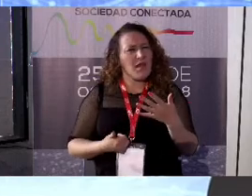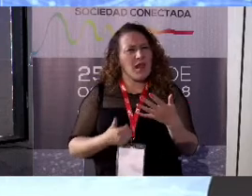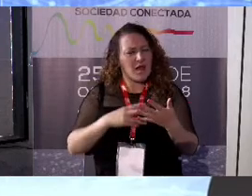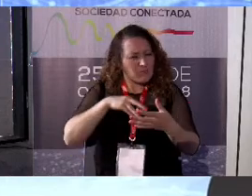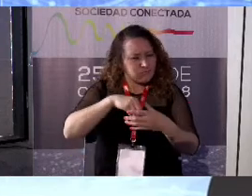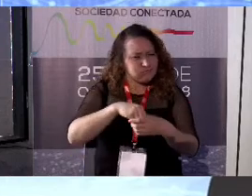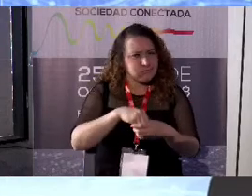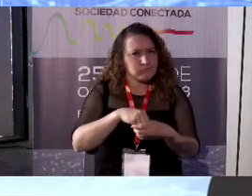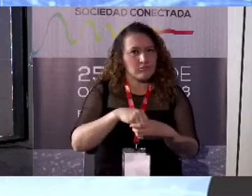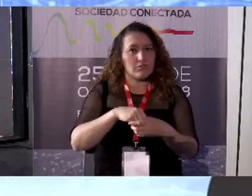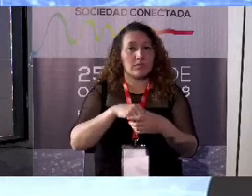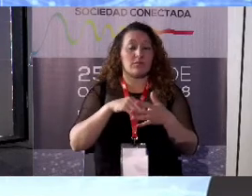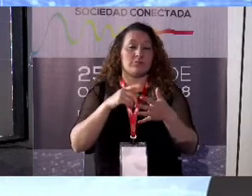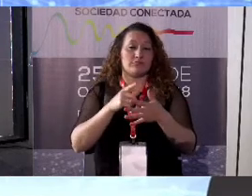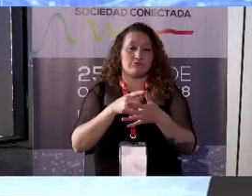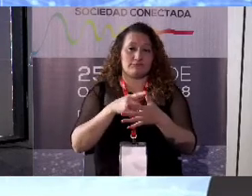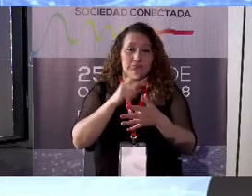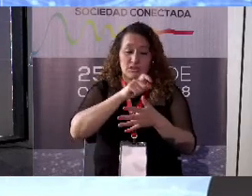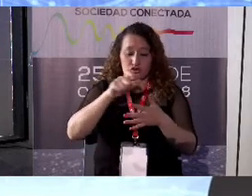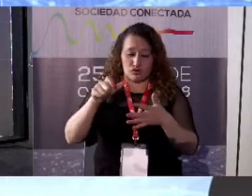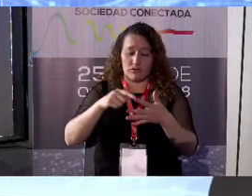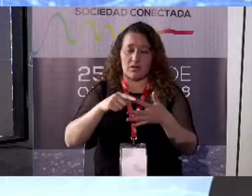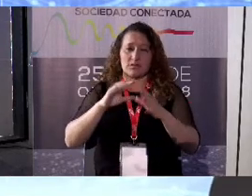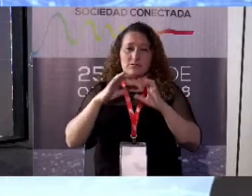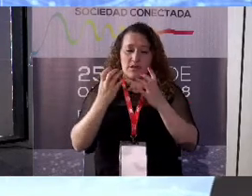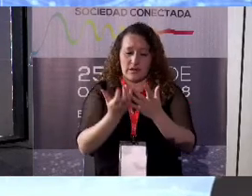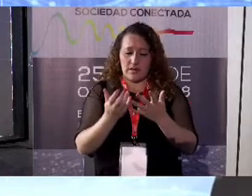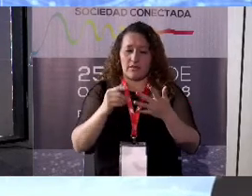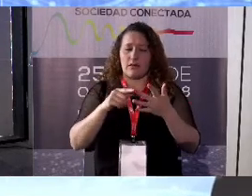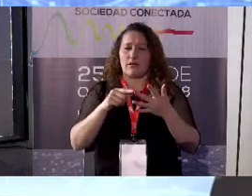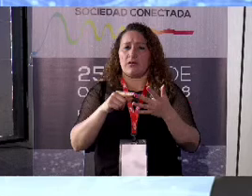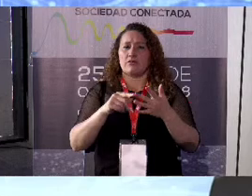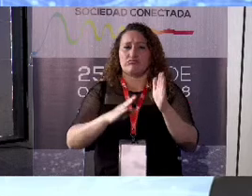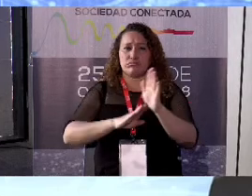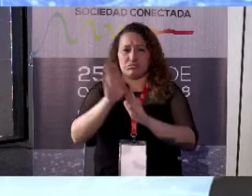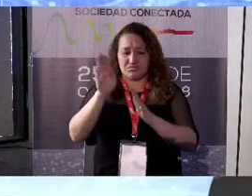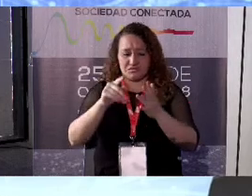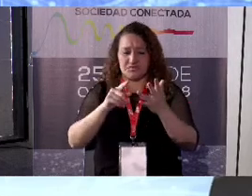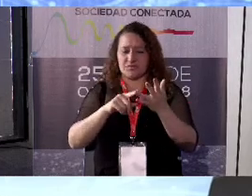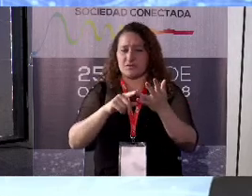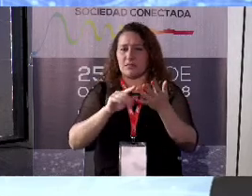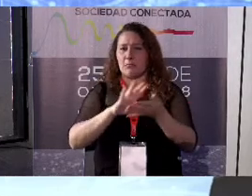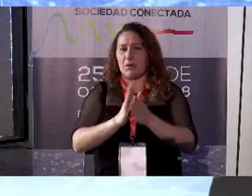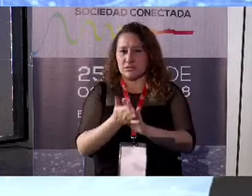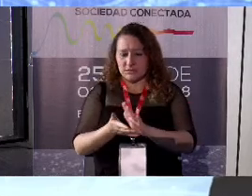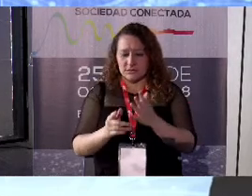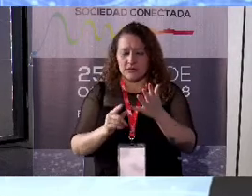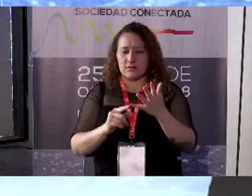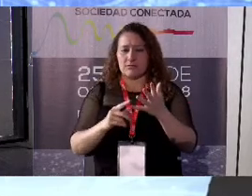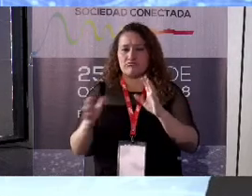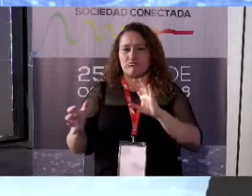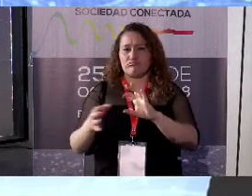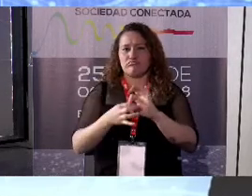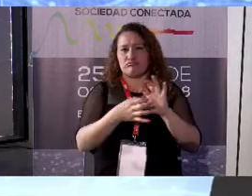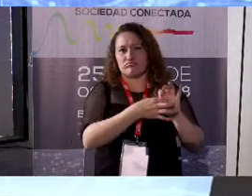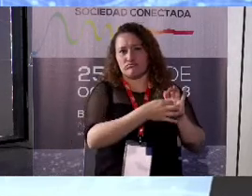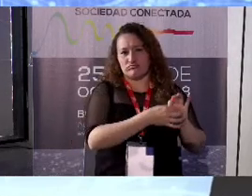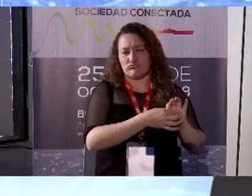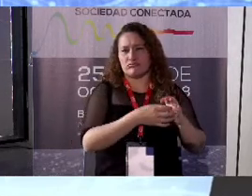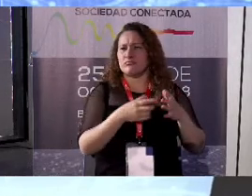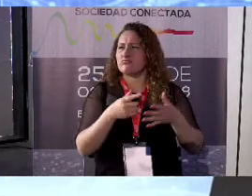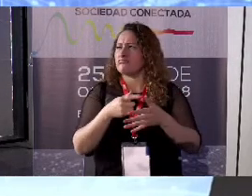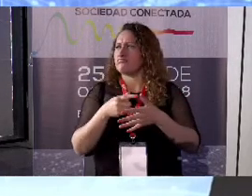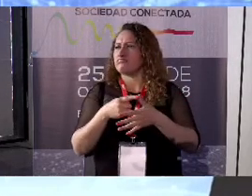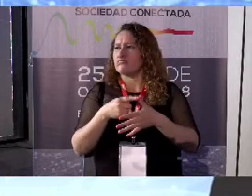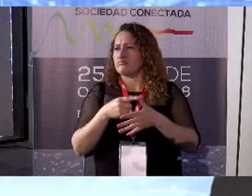personas planeta prosperidad paz y Alianza en personas por supuesto que es el